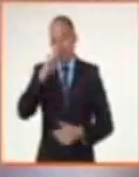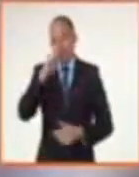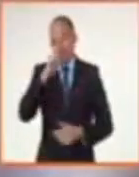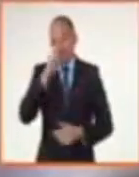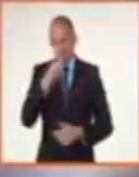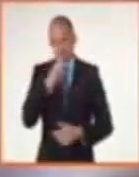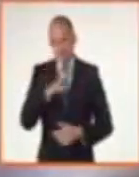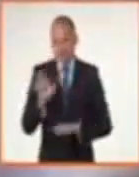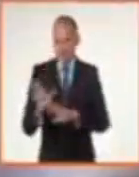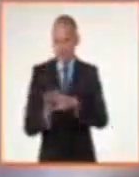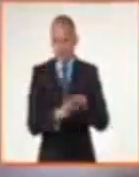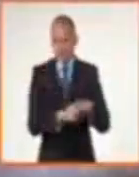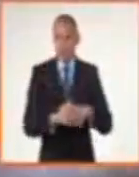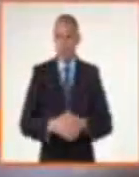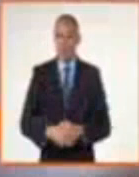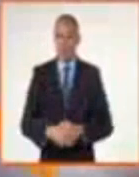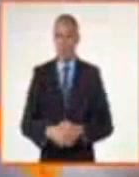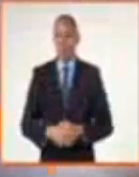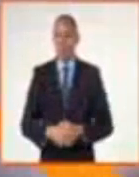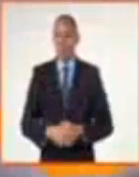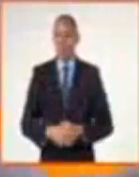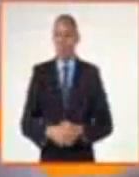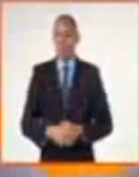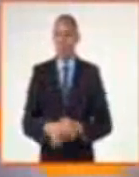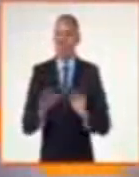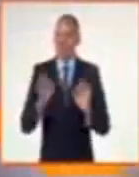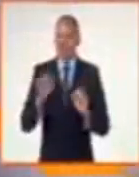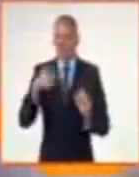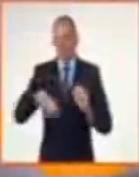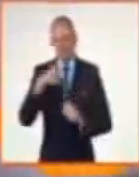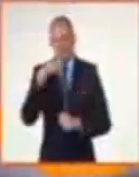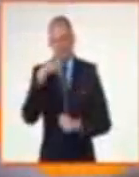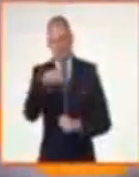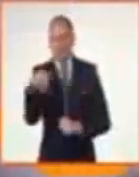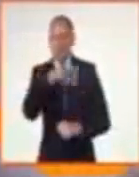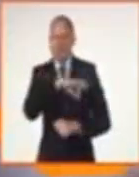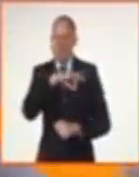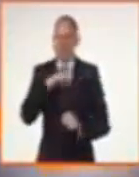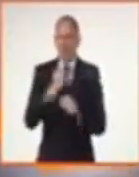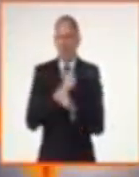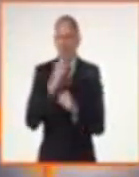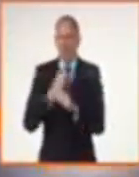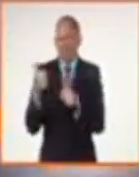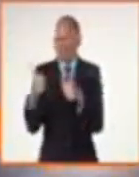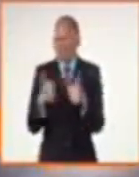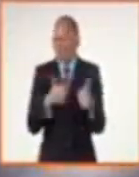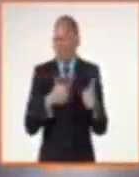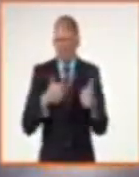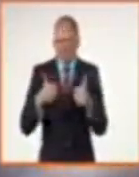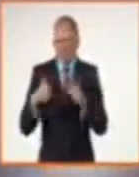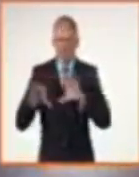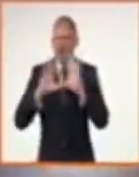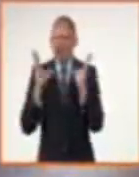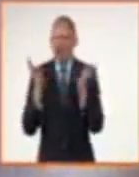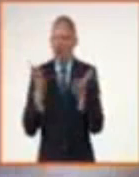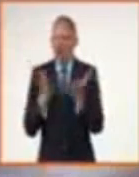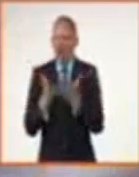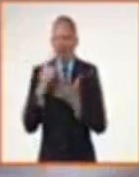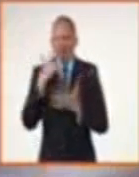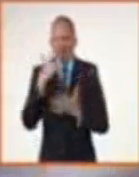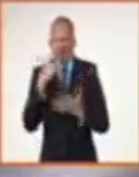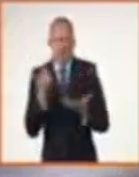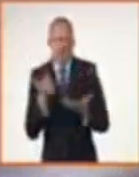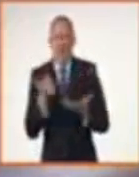hacer. Realmente los candidatos a diputados han hecho un trabajo excelente en todos los barrios, hasta en el lugar donde nadie pensaba que iba a ir